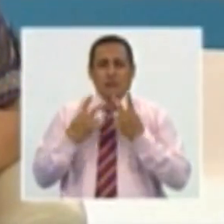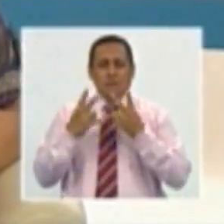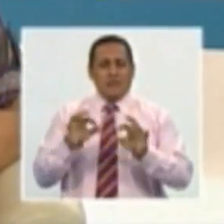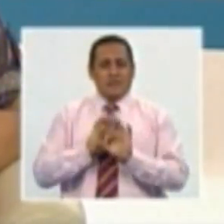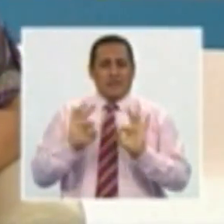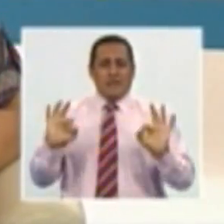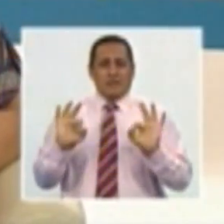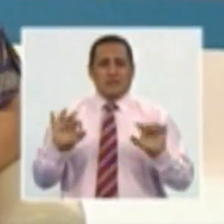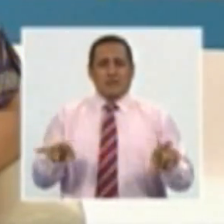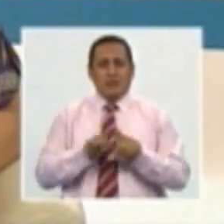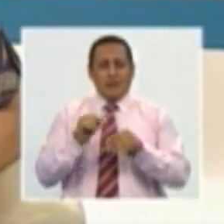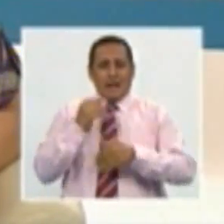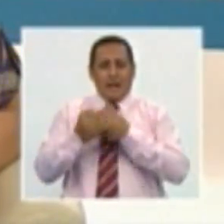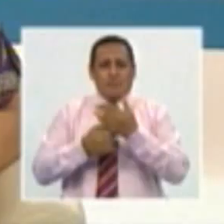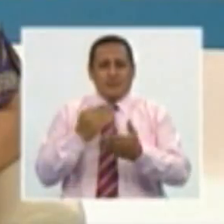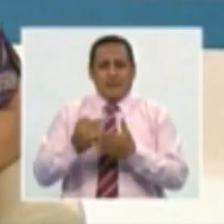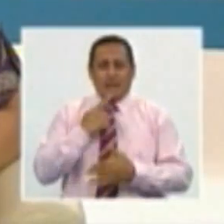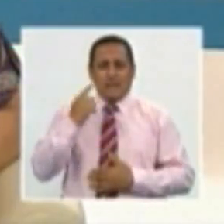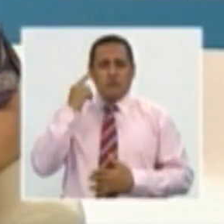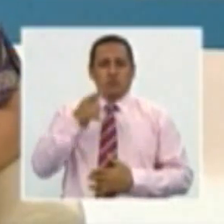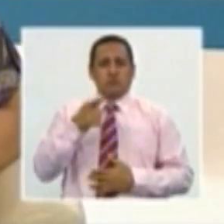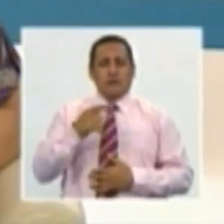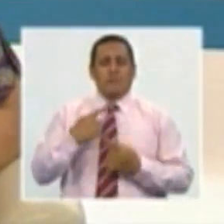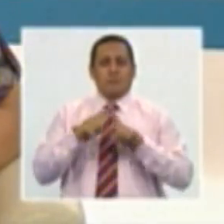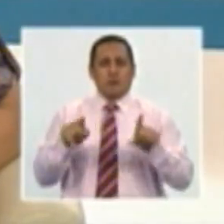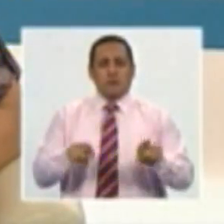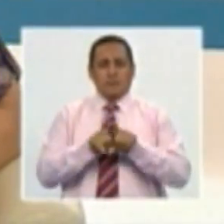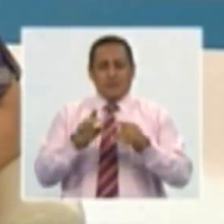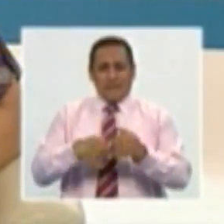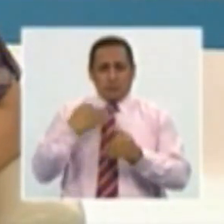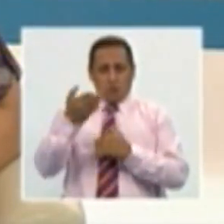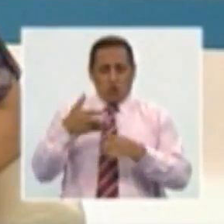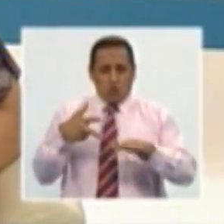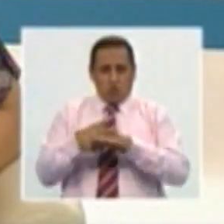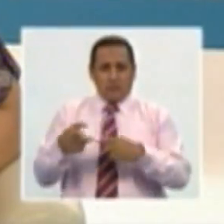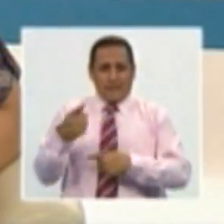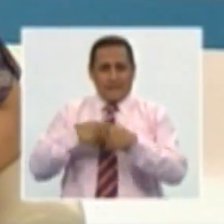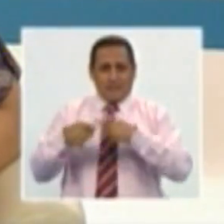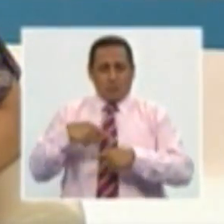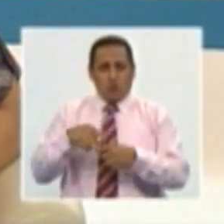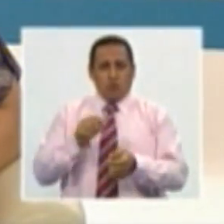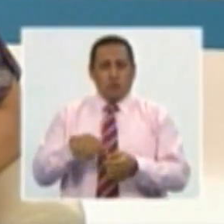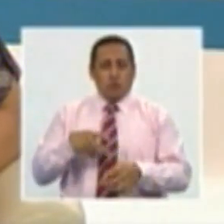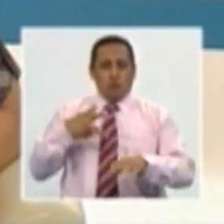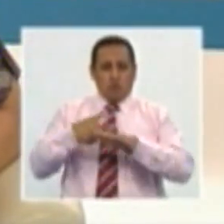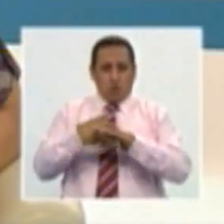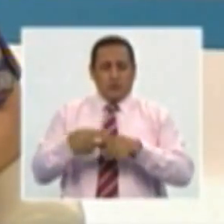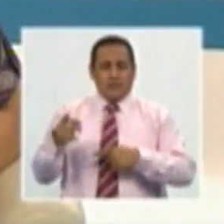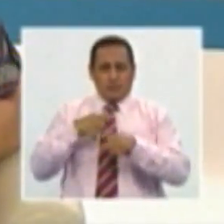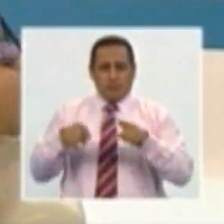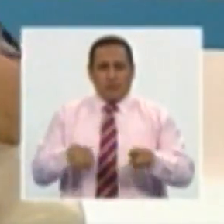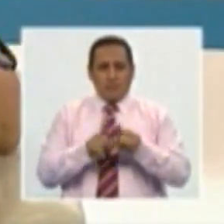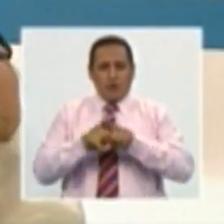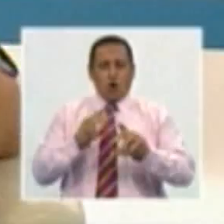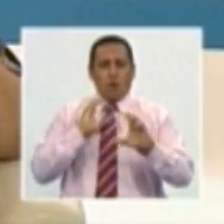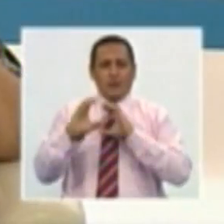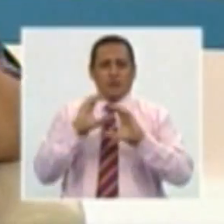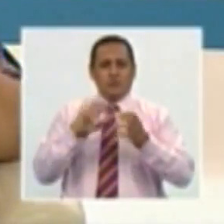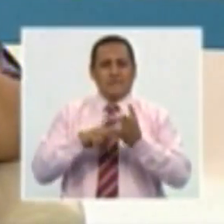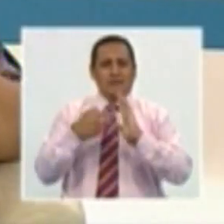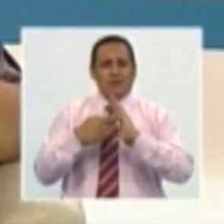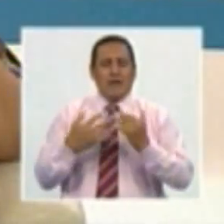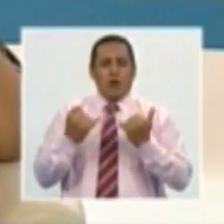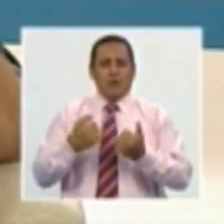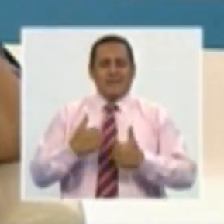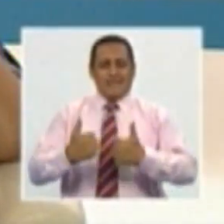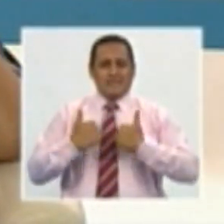se llega a nada, prosperar en la denuncia, pero lo vamos a hacer luego de la pausa. Nos vamos un ratito a la pausa y regresamos en Tus Derechos. Estamos conversando acerca